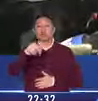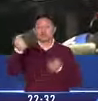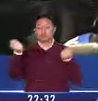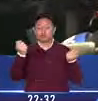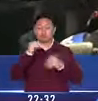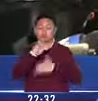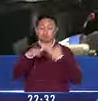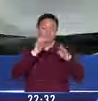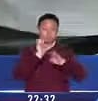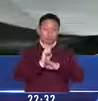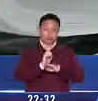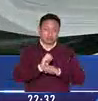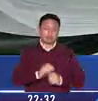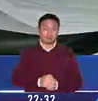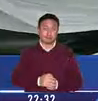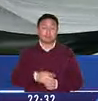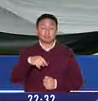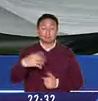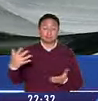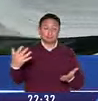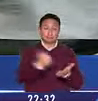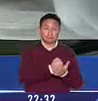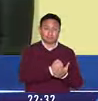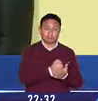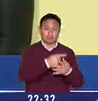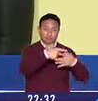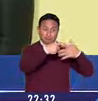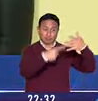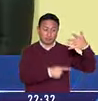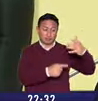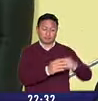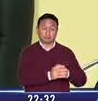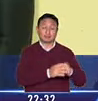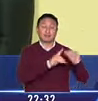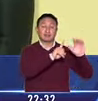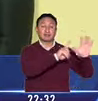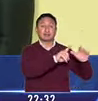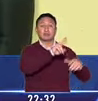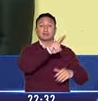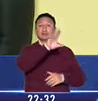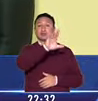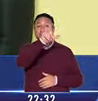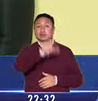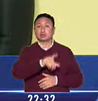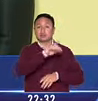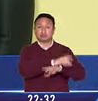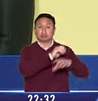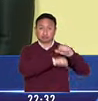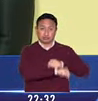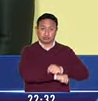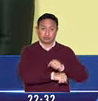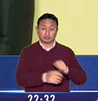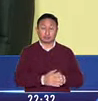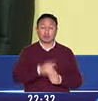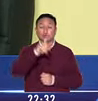escala nacional, obteniendo los siguientes resultados. 625 detenidos, 1.6 toneladas de